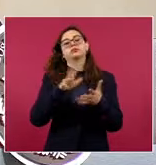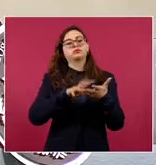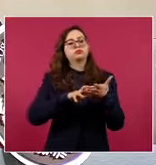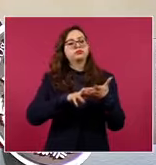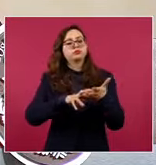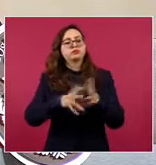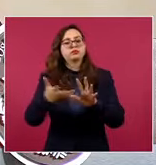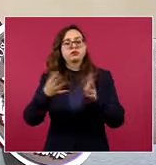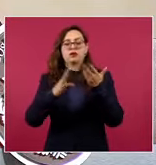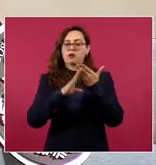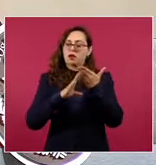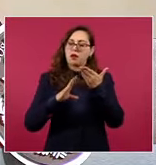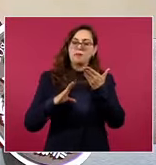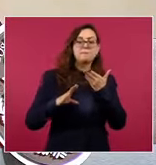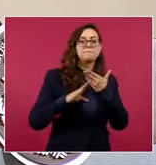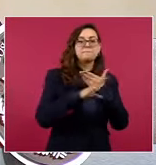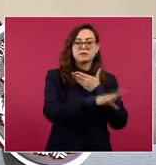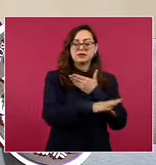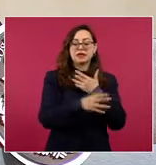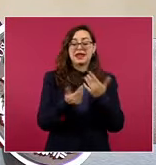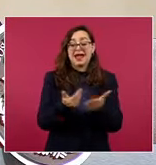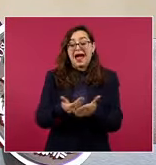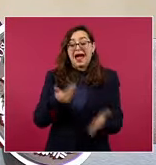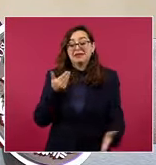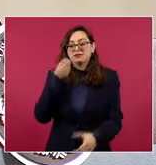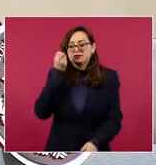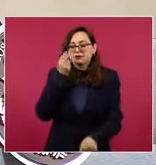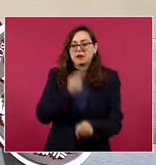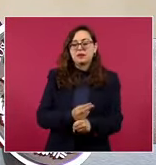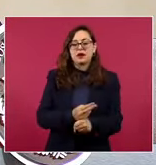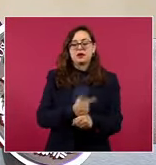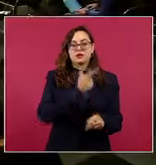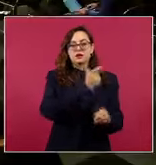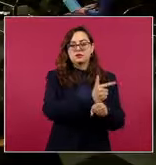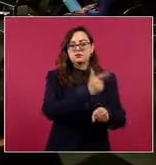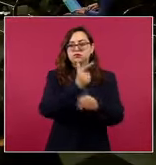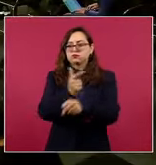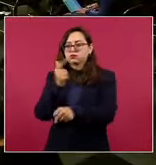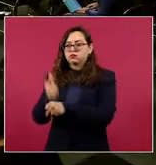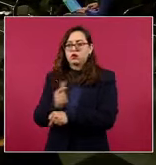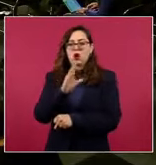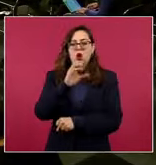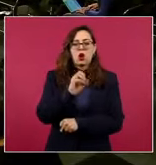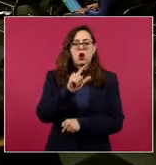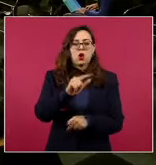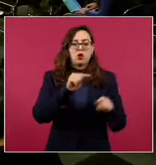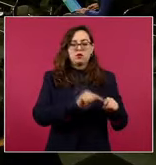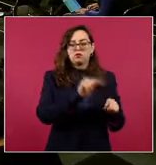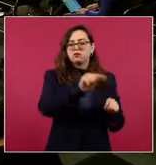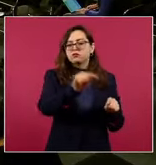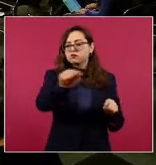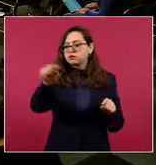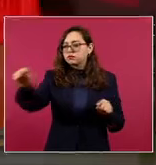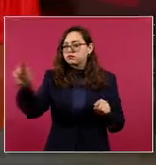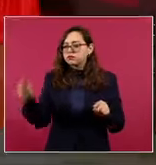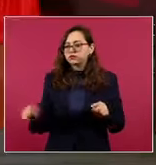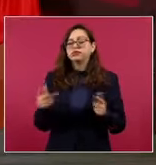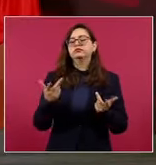violencias, fundamentalmente en el ámbito en donde están las colonias con mayor índice delictivo. Ellos